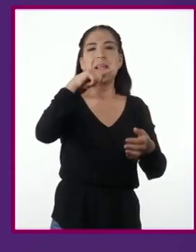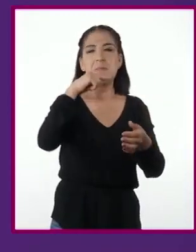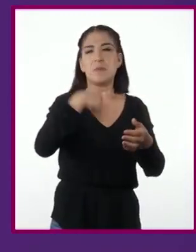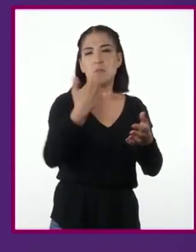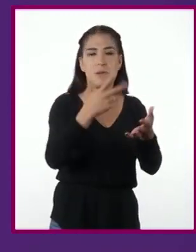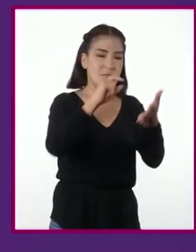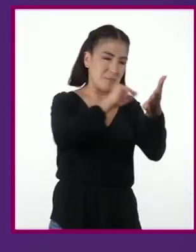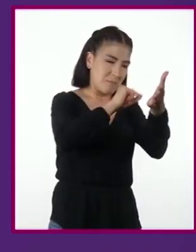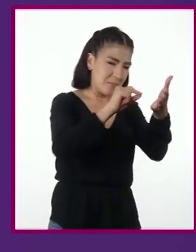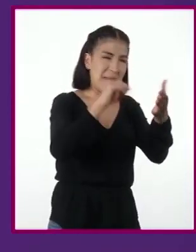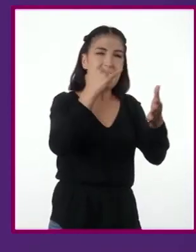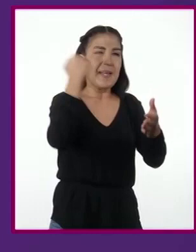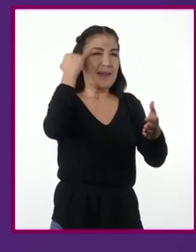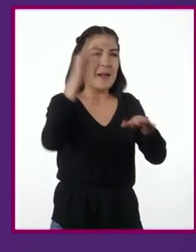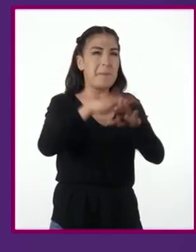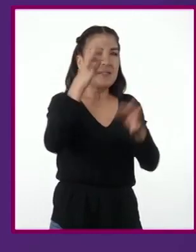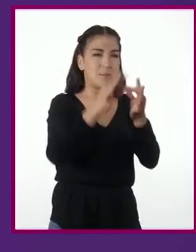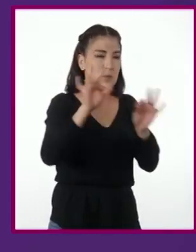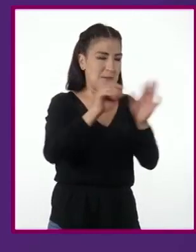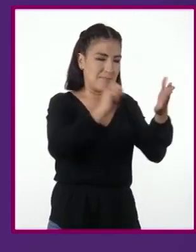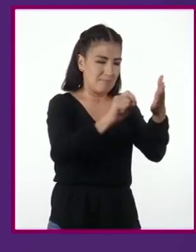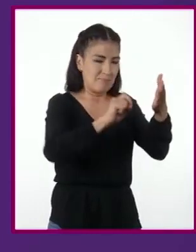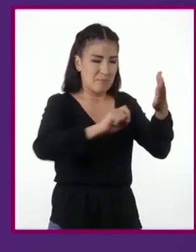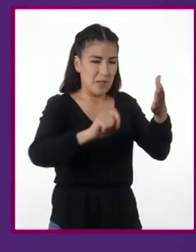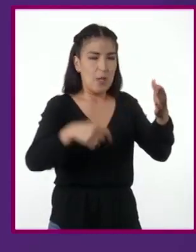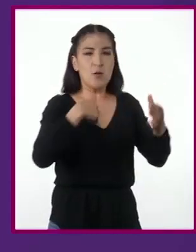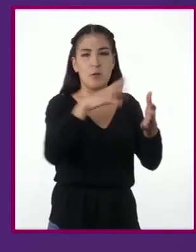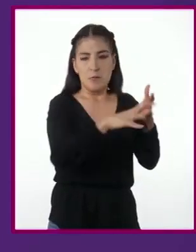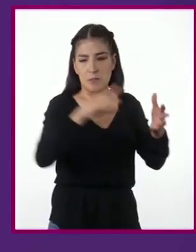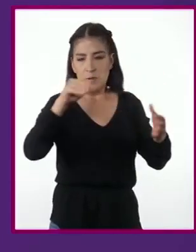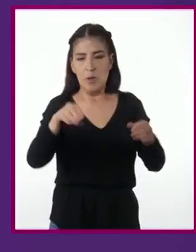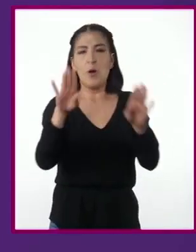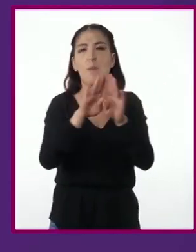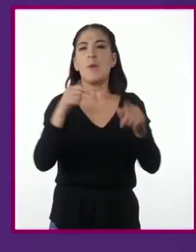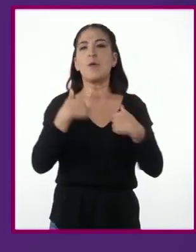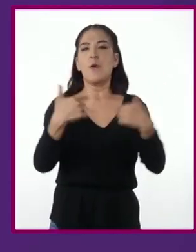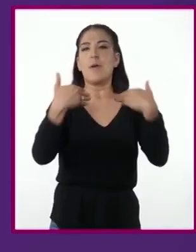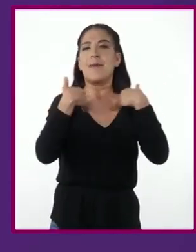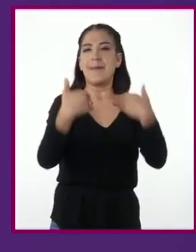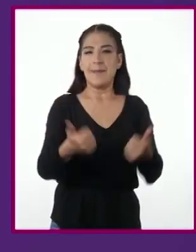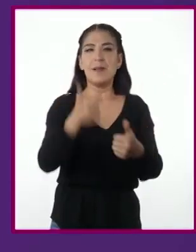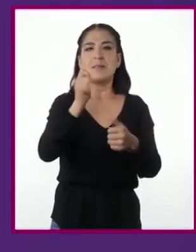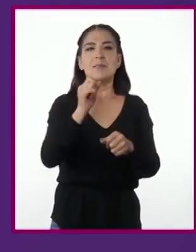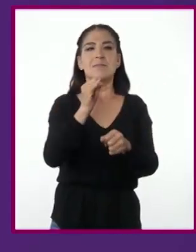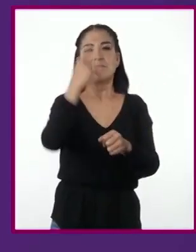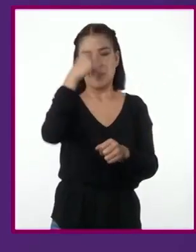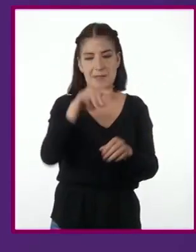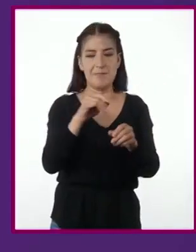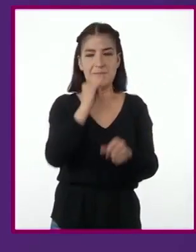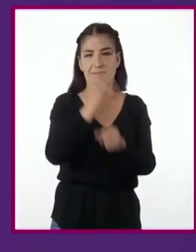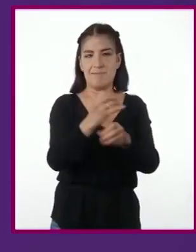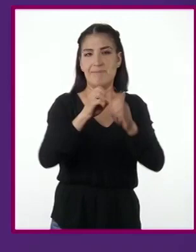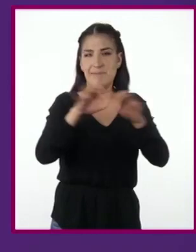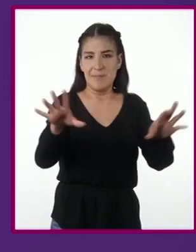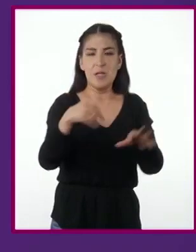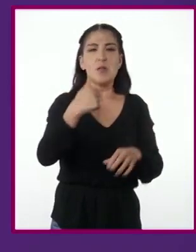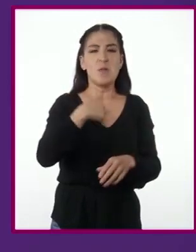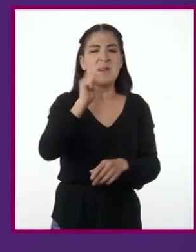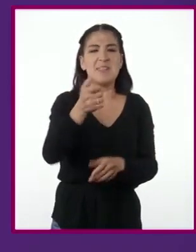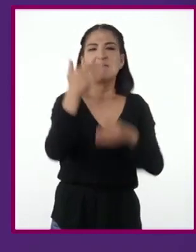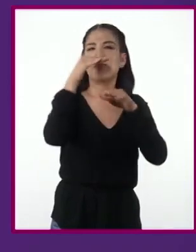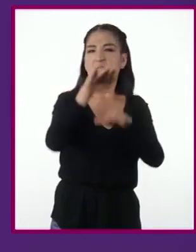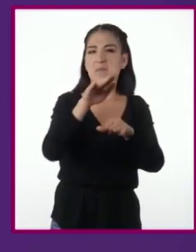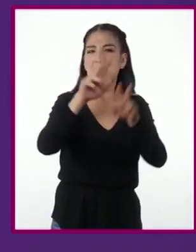más relevantes, para así hacer una paráfrasis, que es la interpretación del texto en mis propias palabras, para así saber de lo que estoy